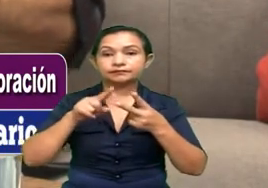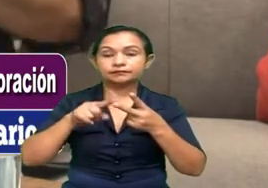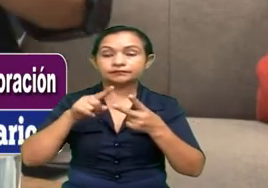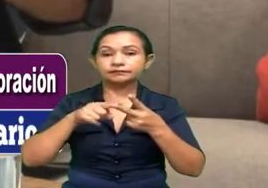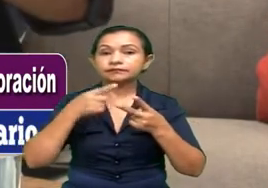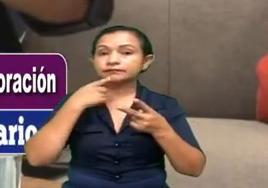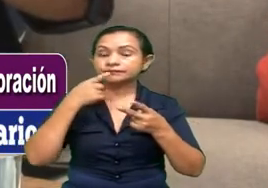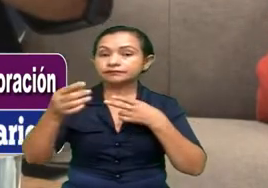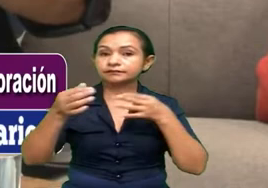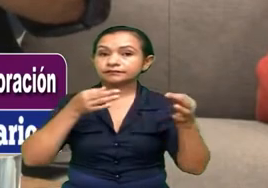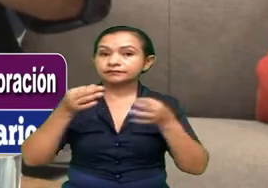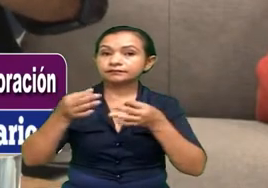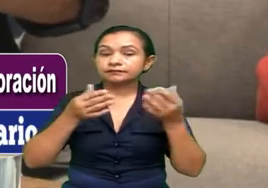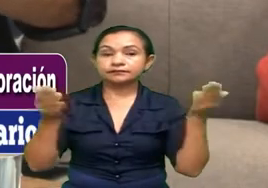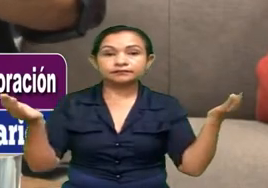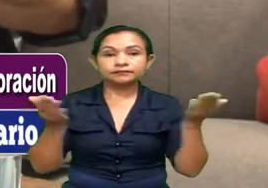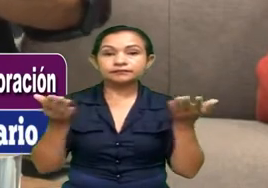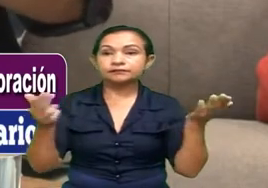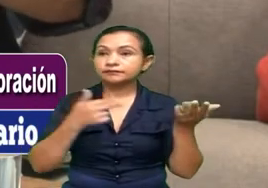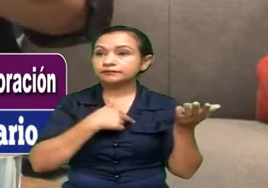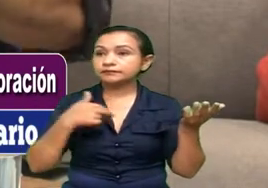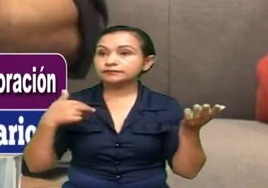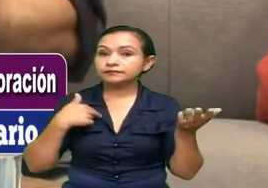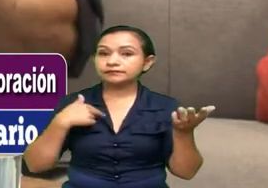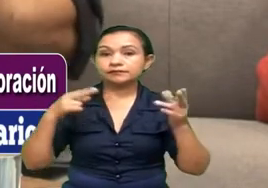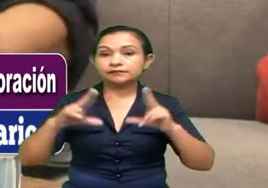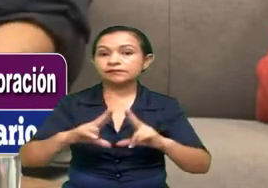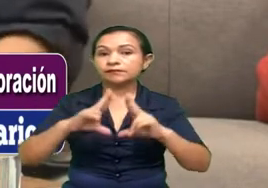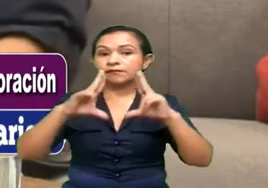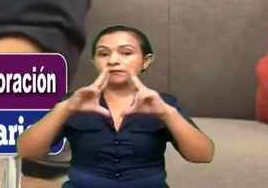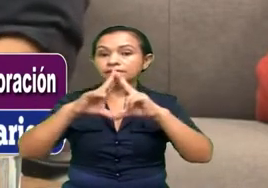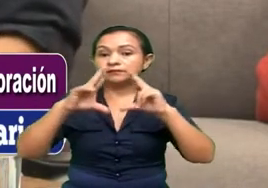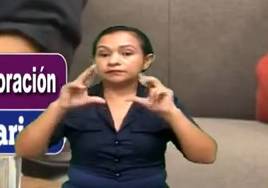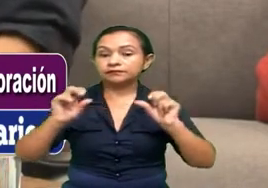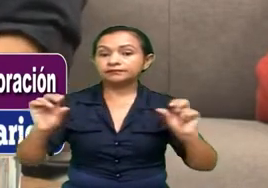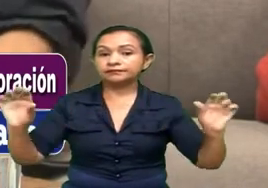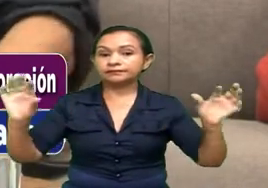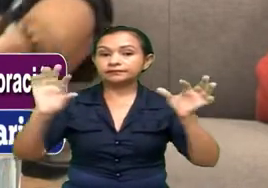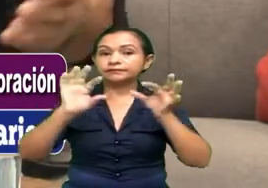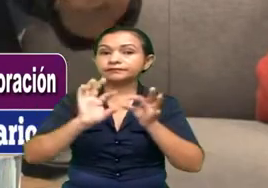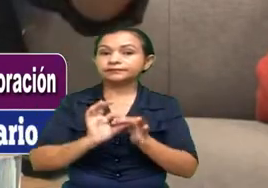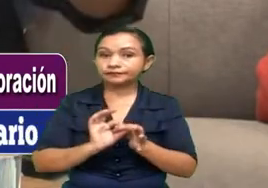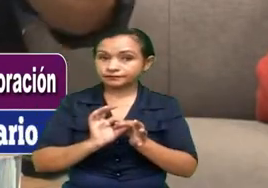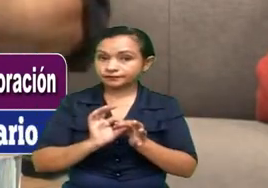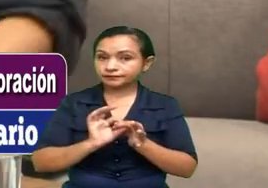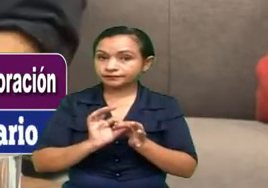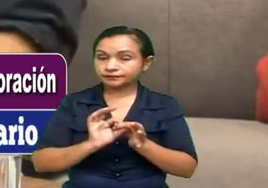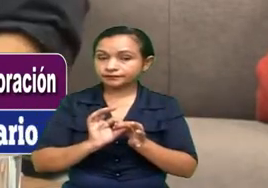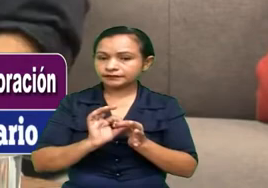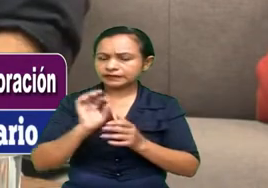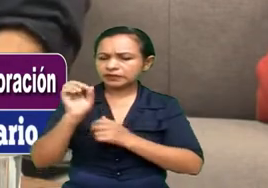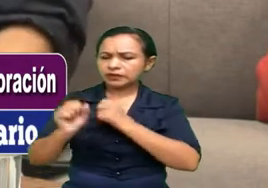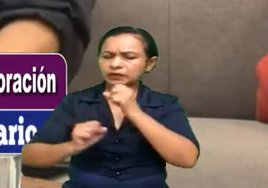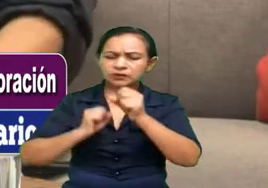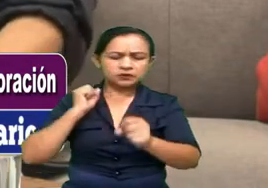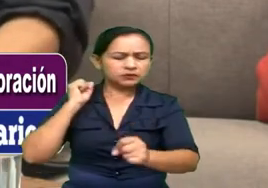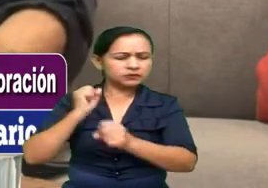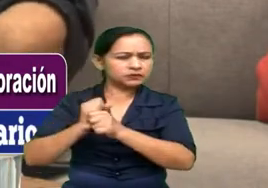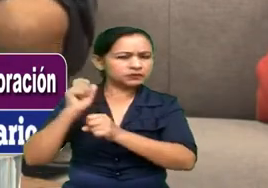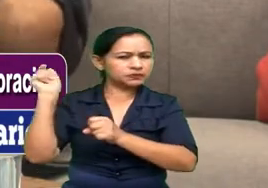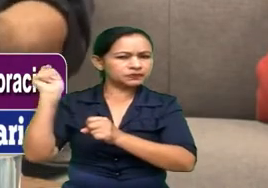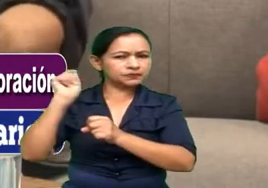mucho, que hace que los nicaragüenses se junten. Y a tantos años